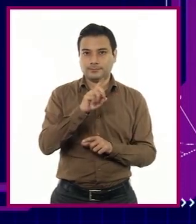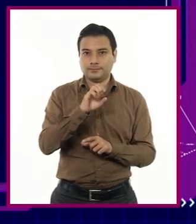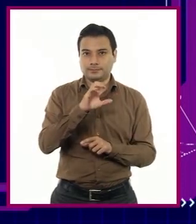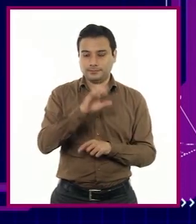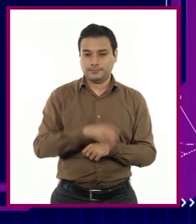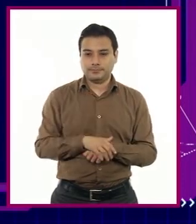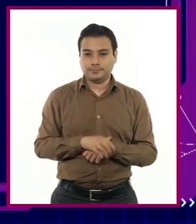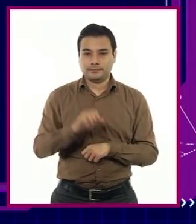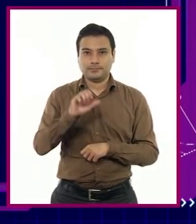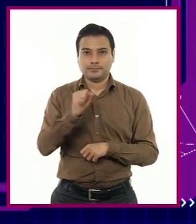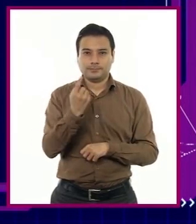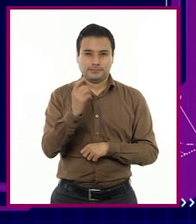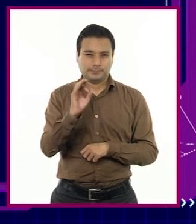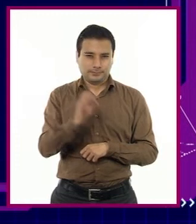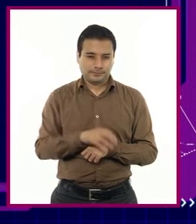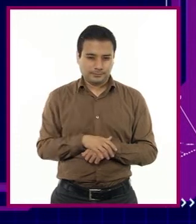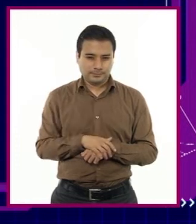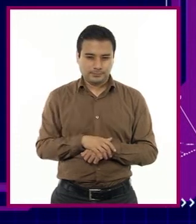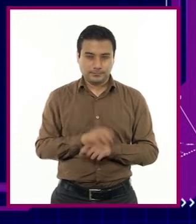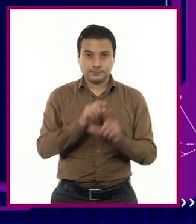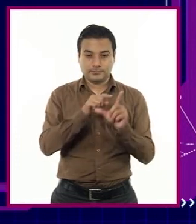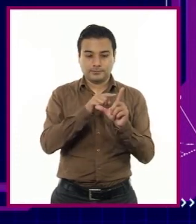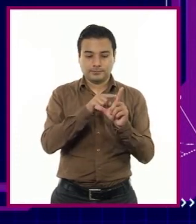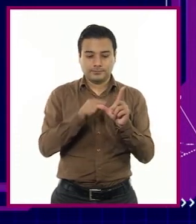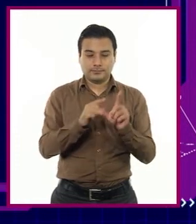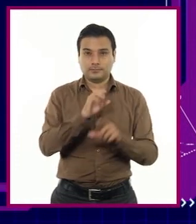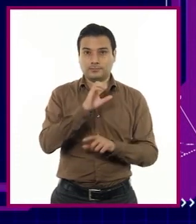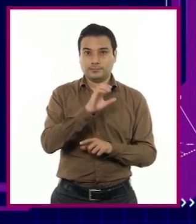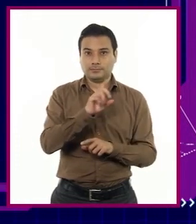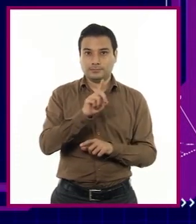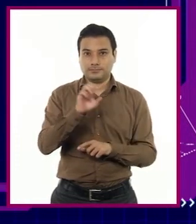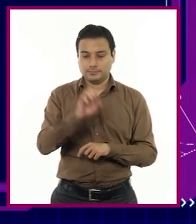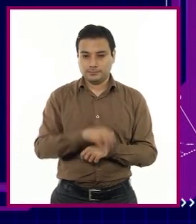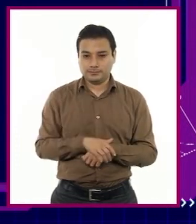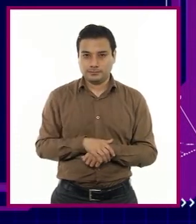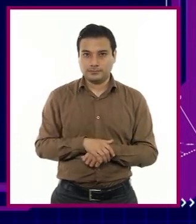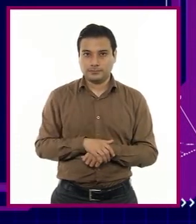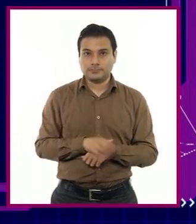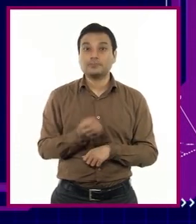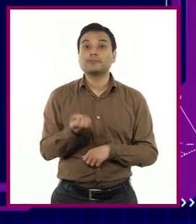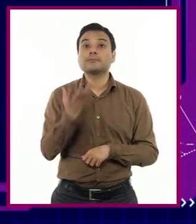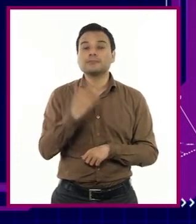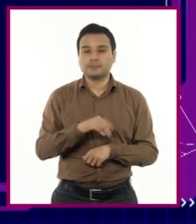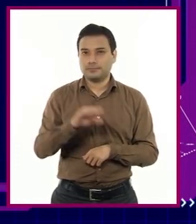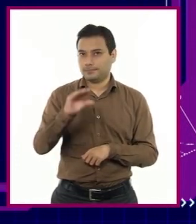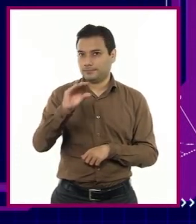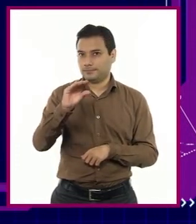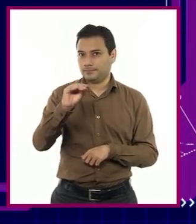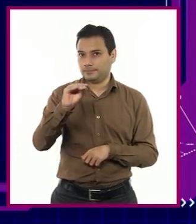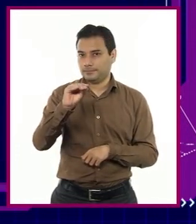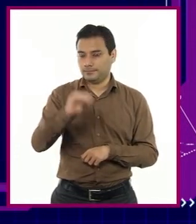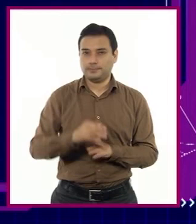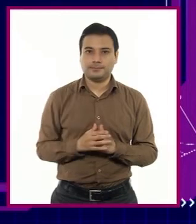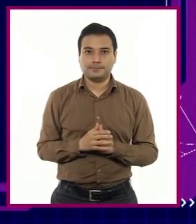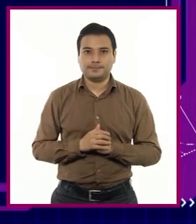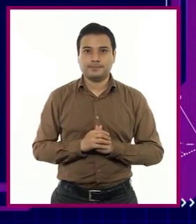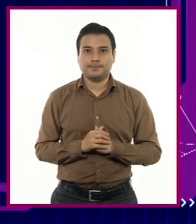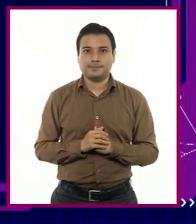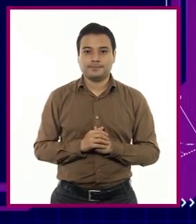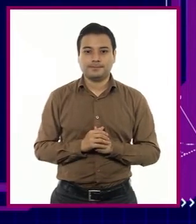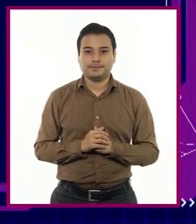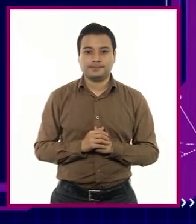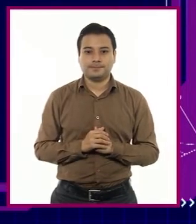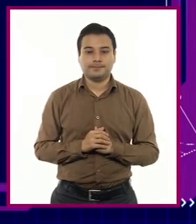de 61 grados y el ángulo CDE, que también es un ángulo recto, y